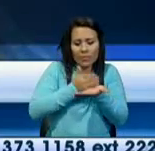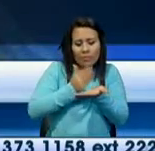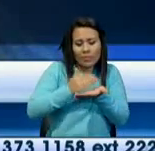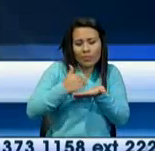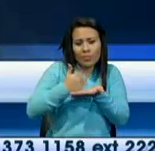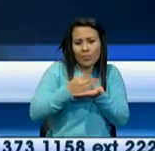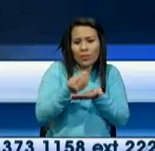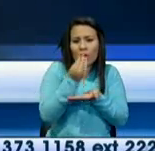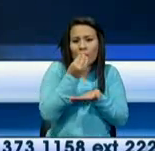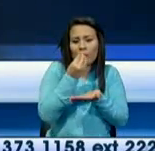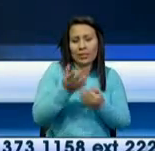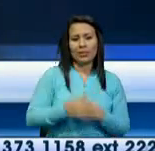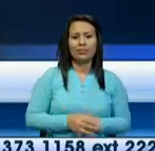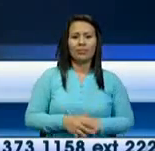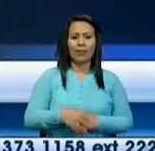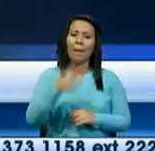con...